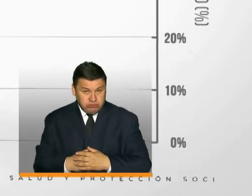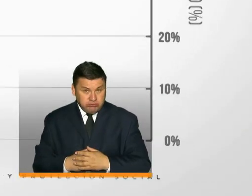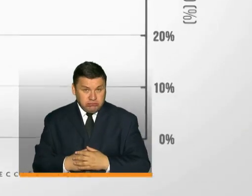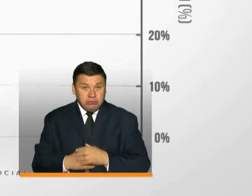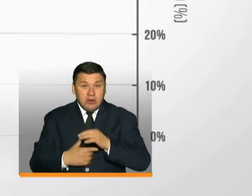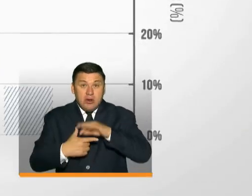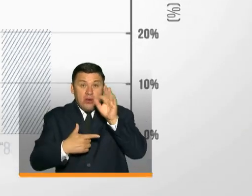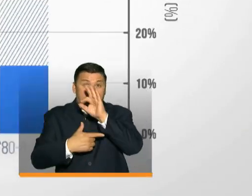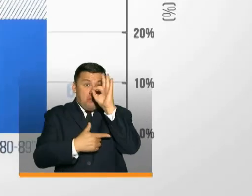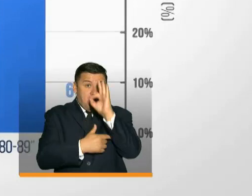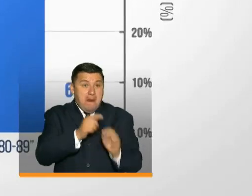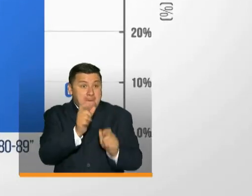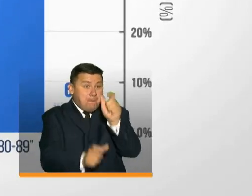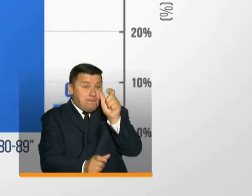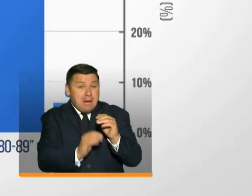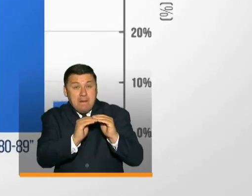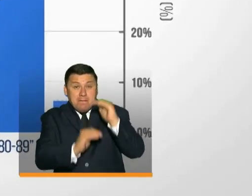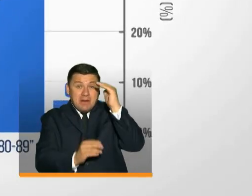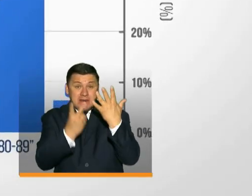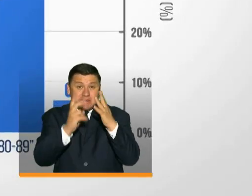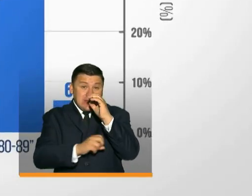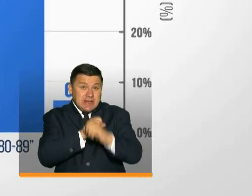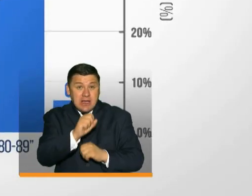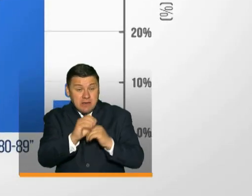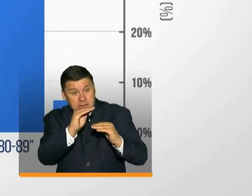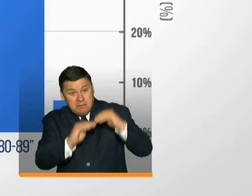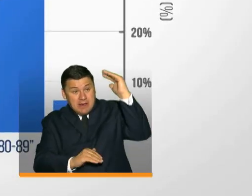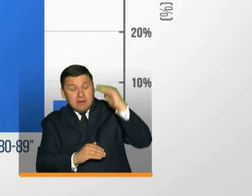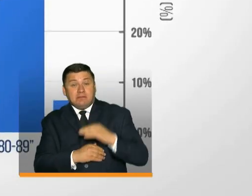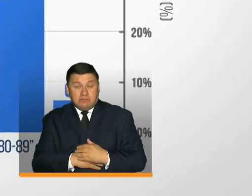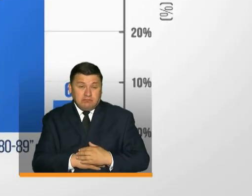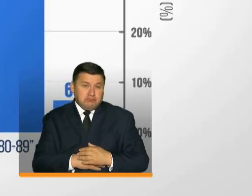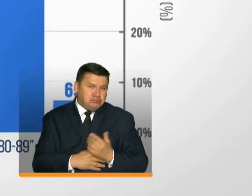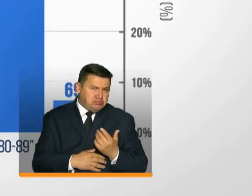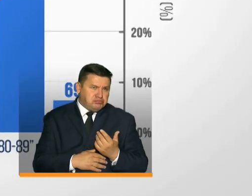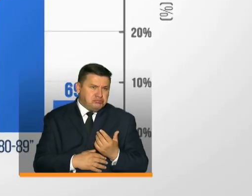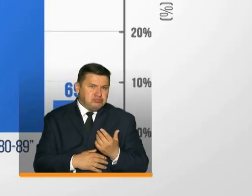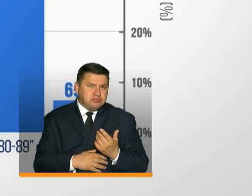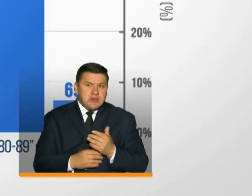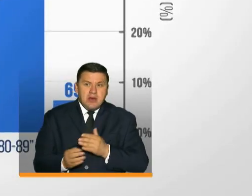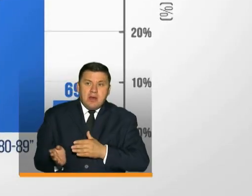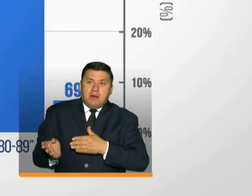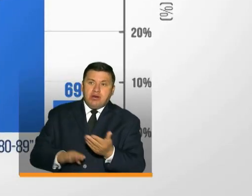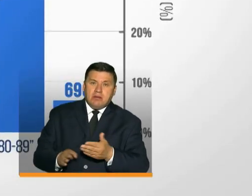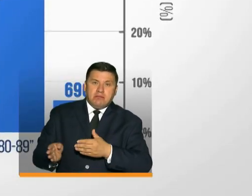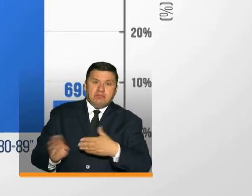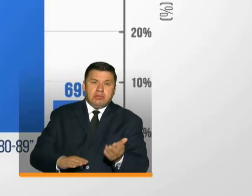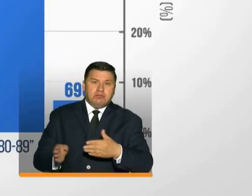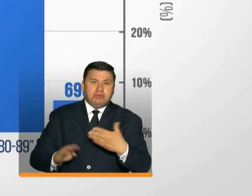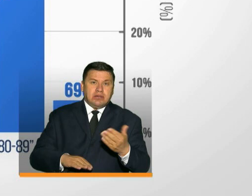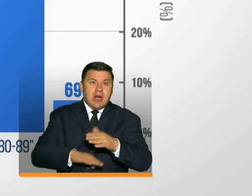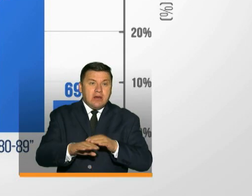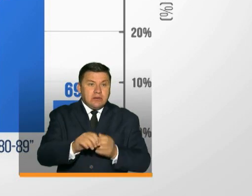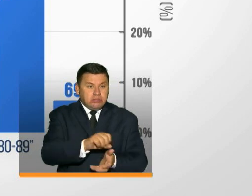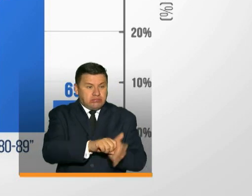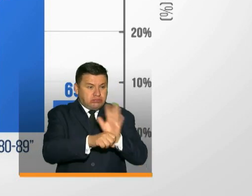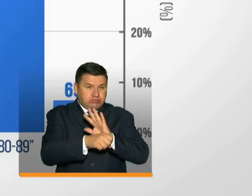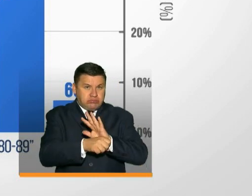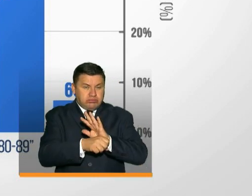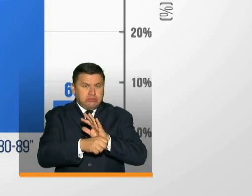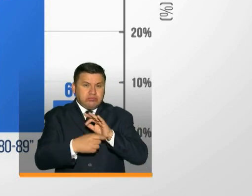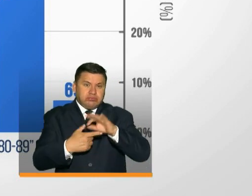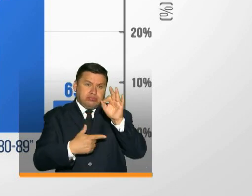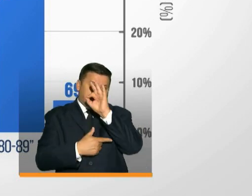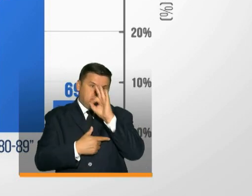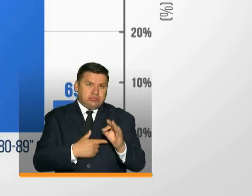el porcentaje de personas mayores de 70 años que pueden fallecer si adquieren el COVID-19 en